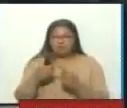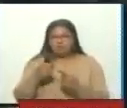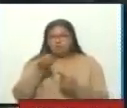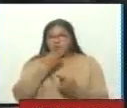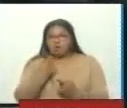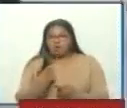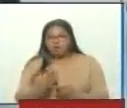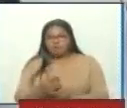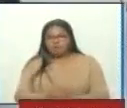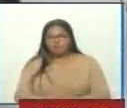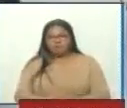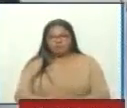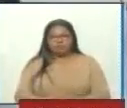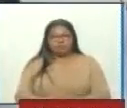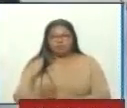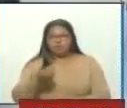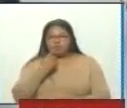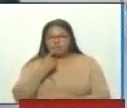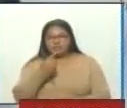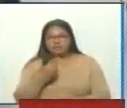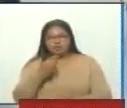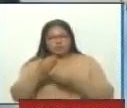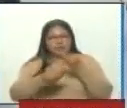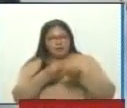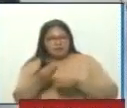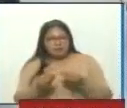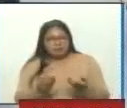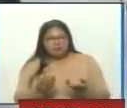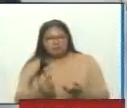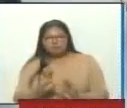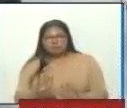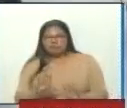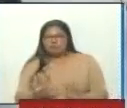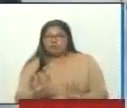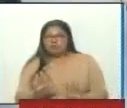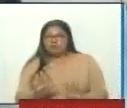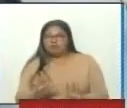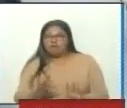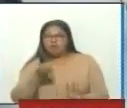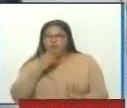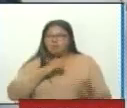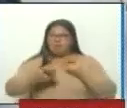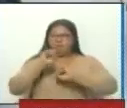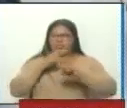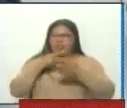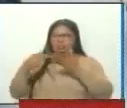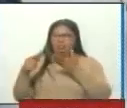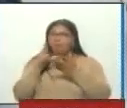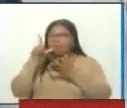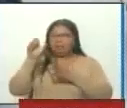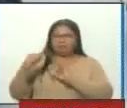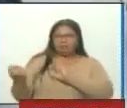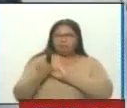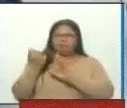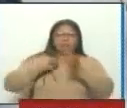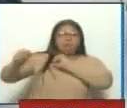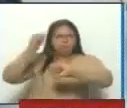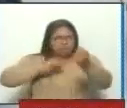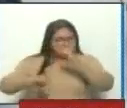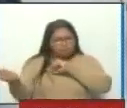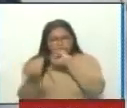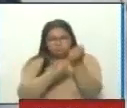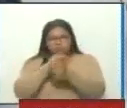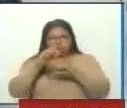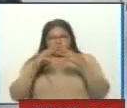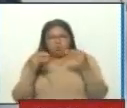bueno para decir lo que hace. Pero no es bueno para decir lo que eso, hace. Sí, exacto. Entonces, porque es bueno para defenderse de lo malo. Cuando lo atacan, se defiende y